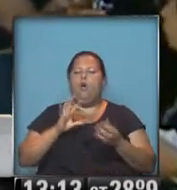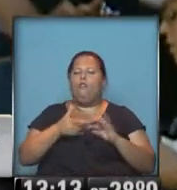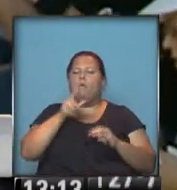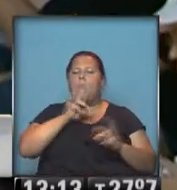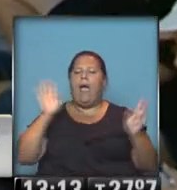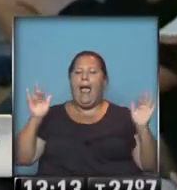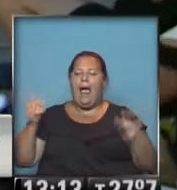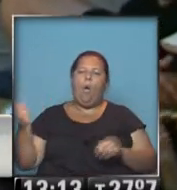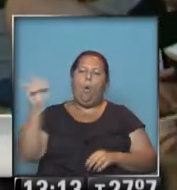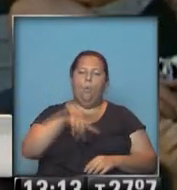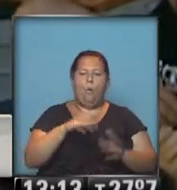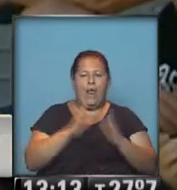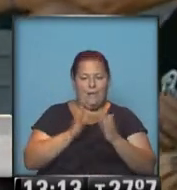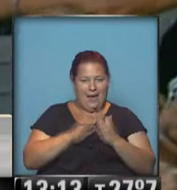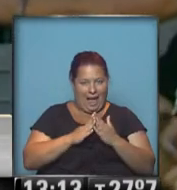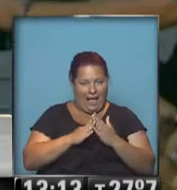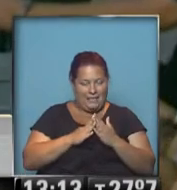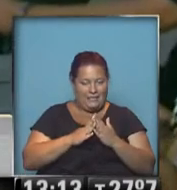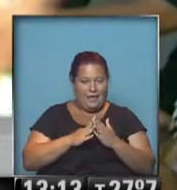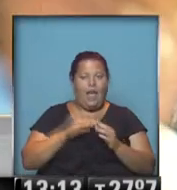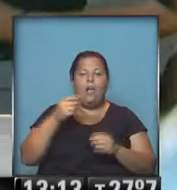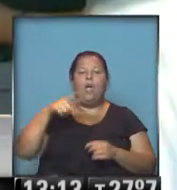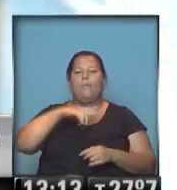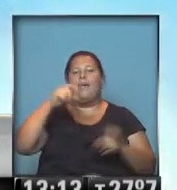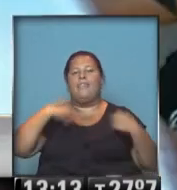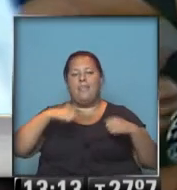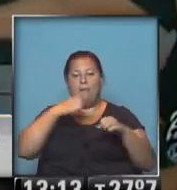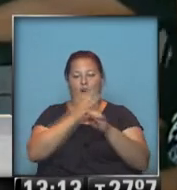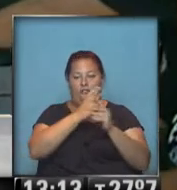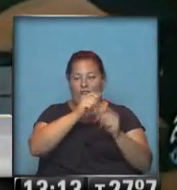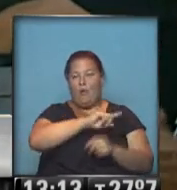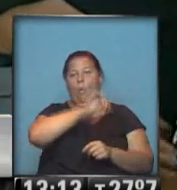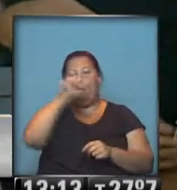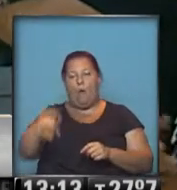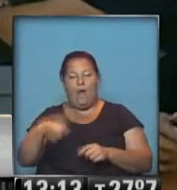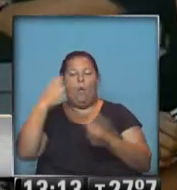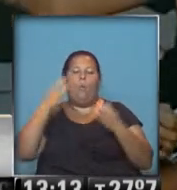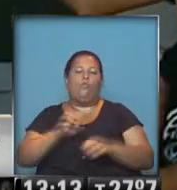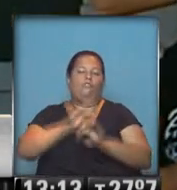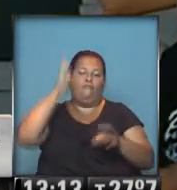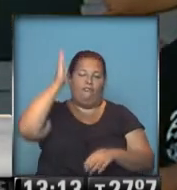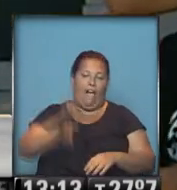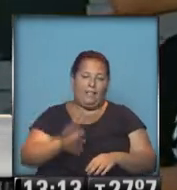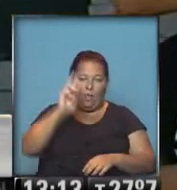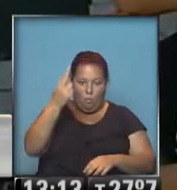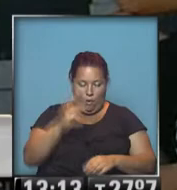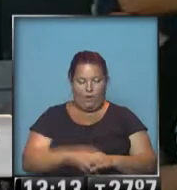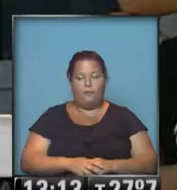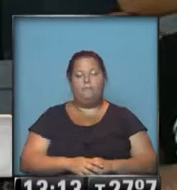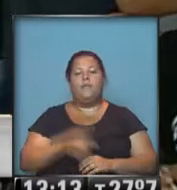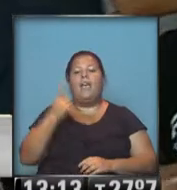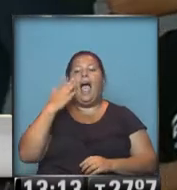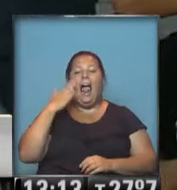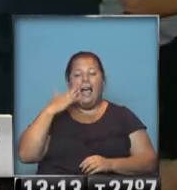regresaba a su domicilio y lo hacía desde el campo de deportes aquella mañana fatídica mañana del 10 de julio lo que queda por la